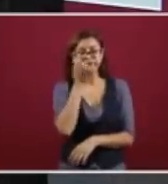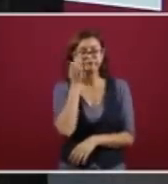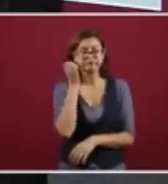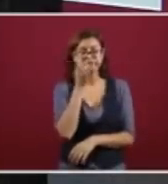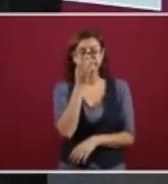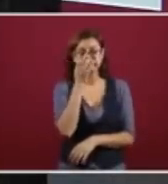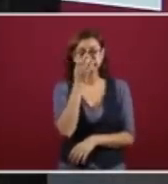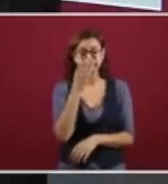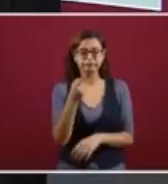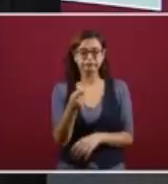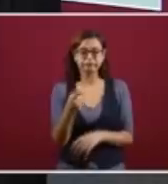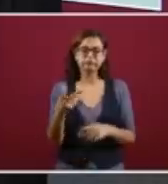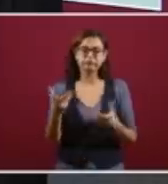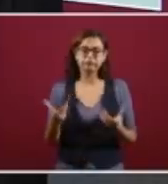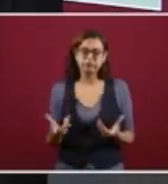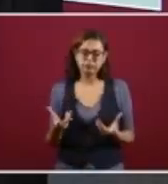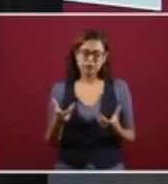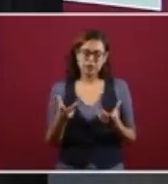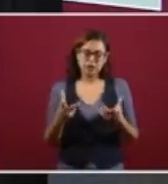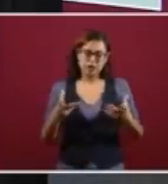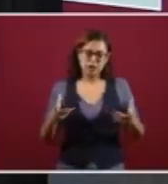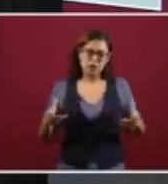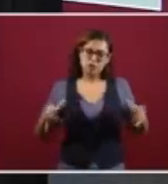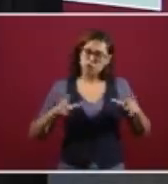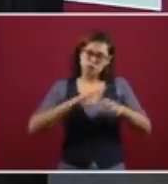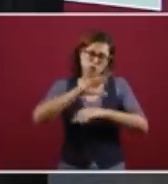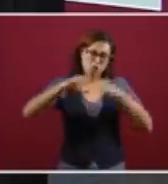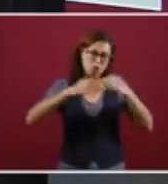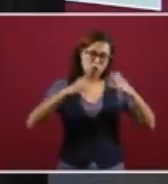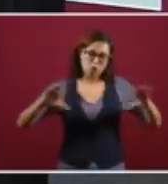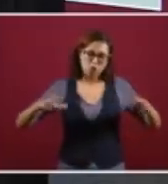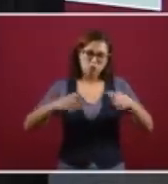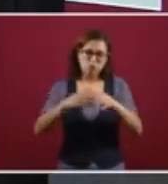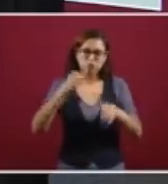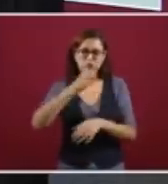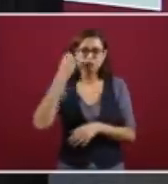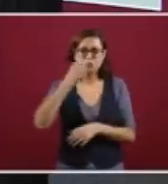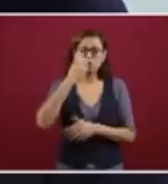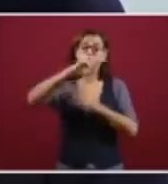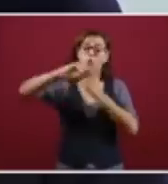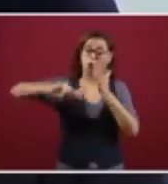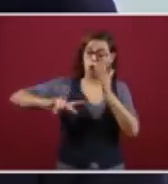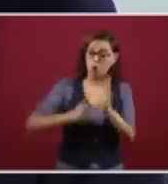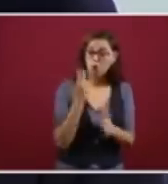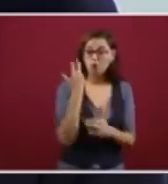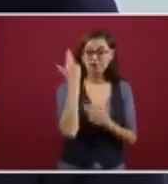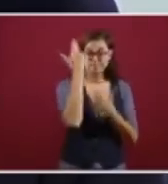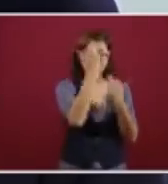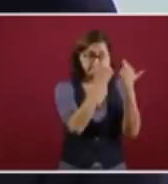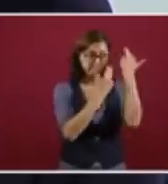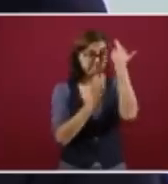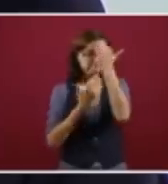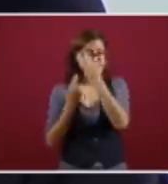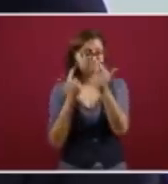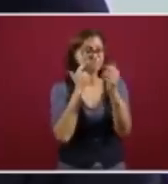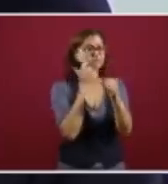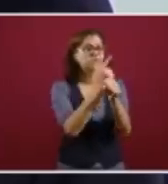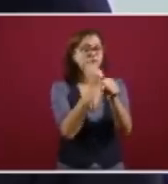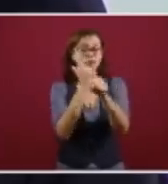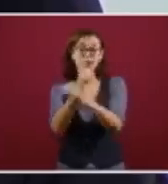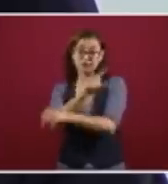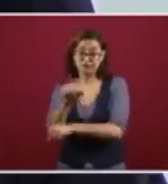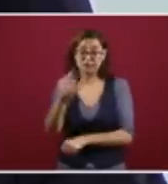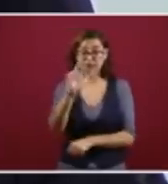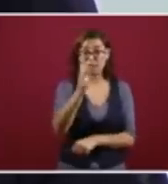comunidad escolar, o se han llevado a cabo junto con la comunidad escolar, nuevos dictámenes. Si recuerdan, fue muy controvertido esto de